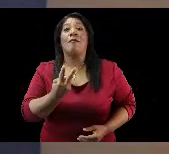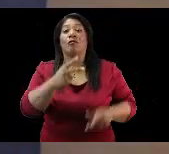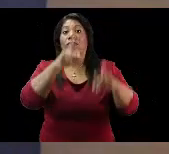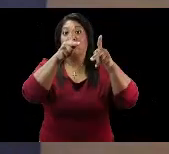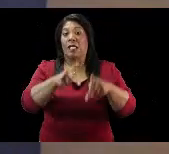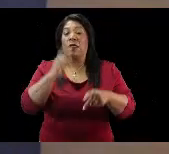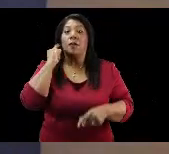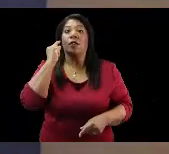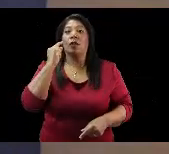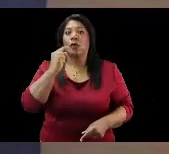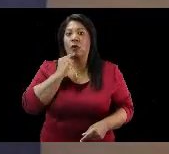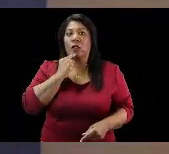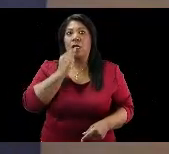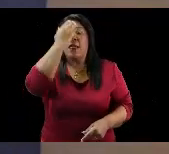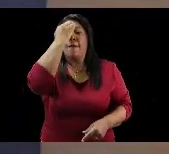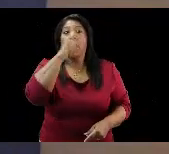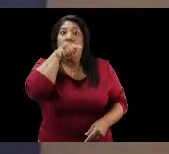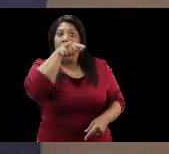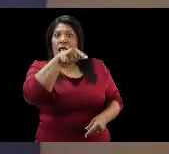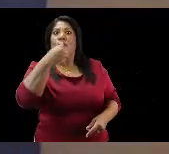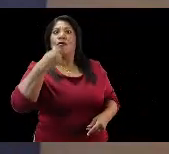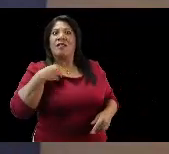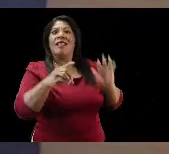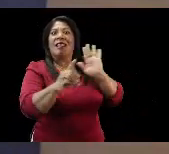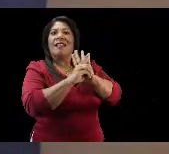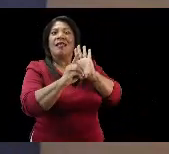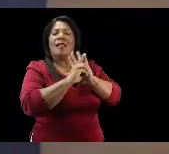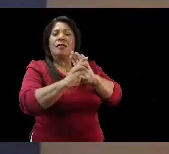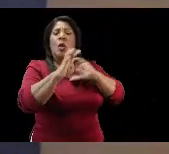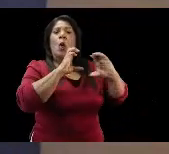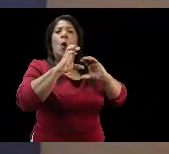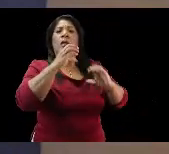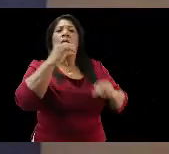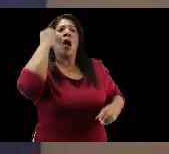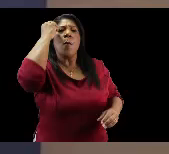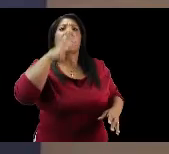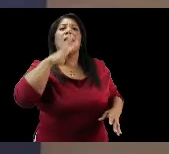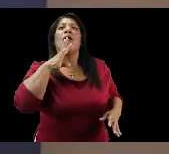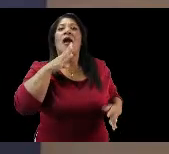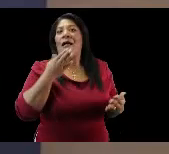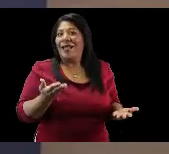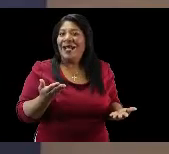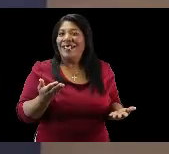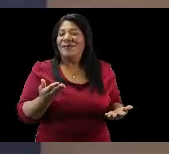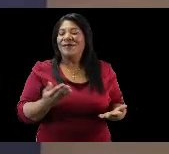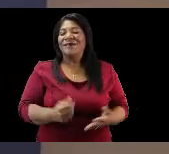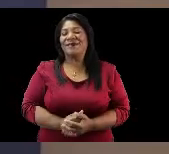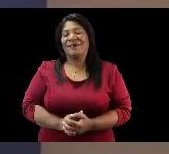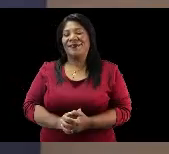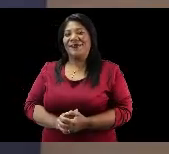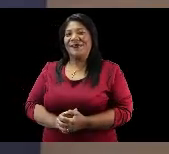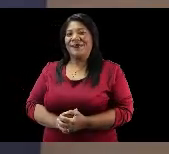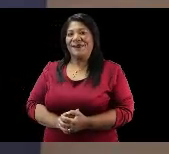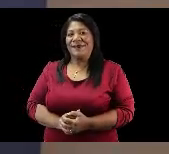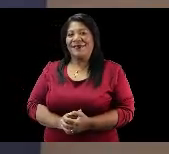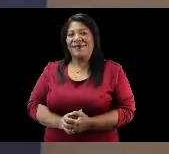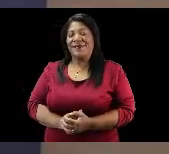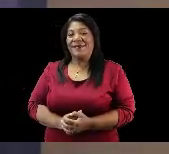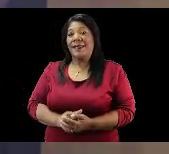desean comunicar o desean transmitir la información de ellos como una cultura de personas sordas.